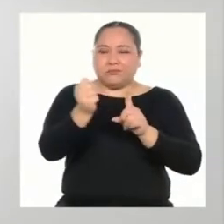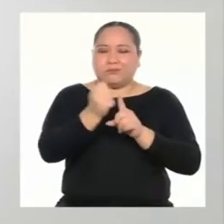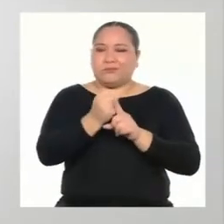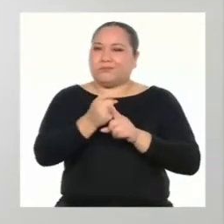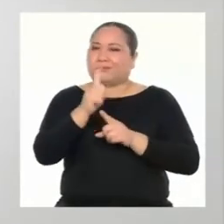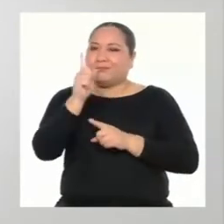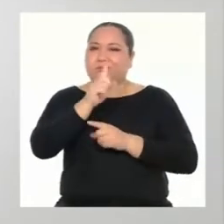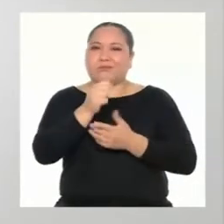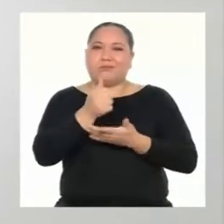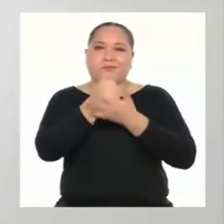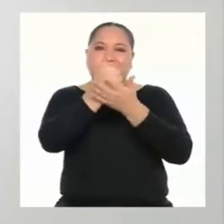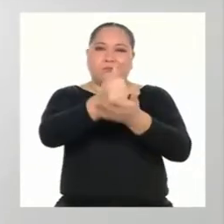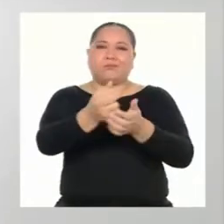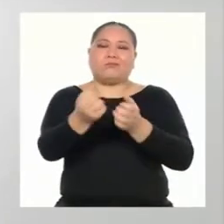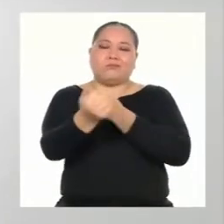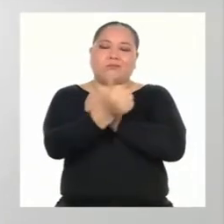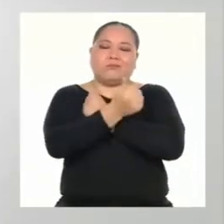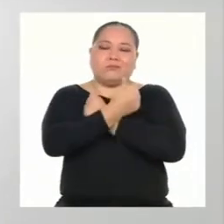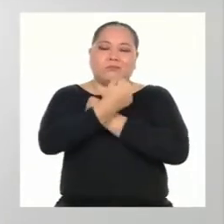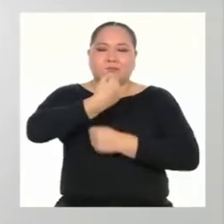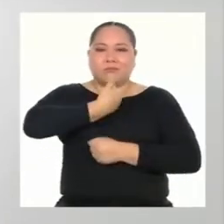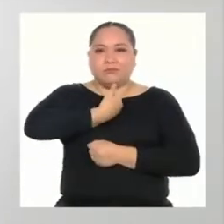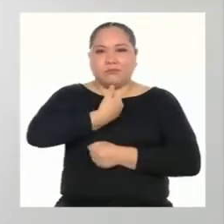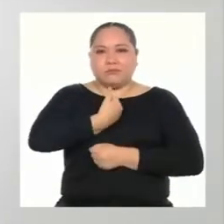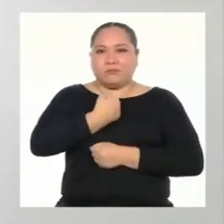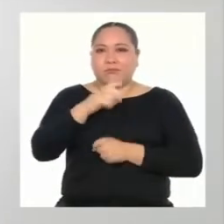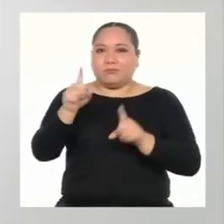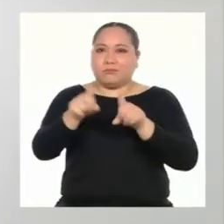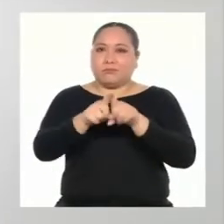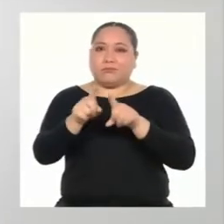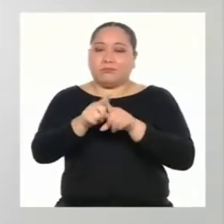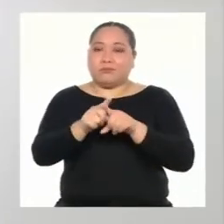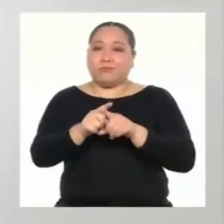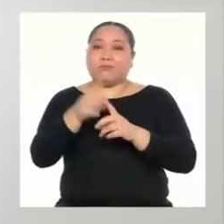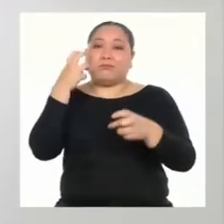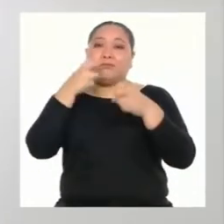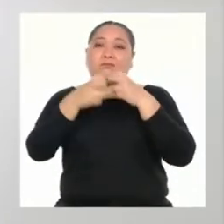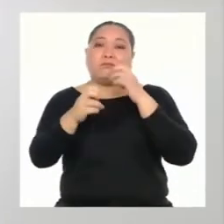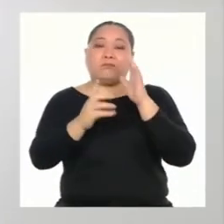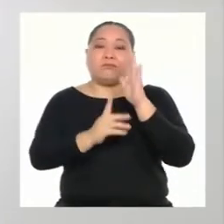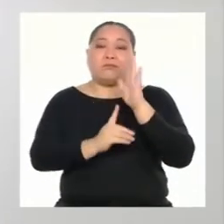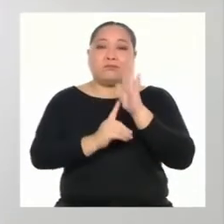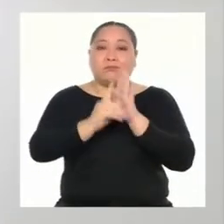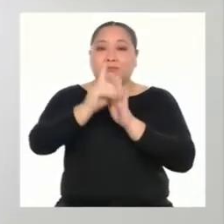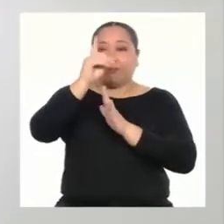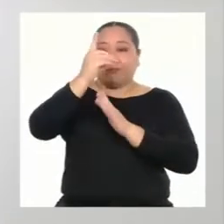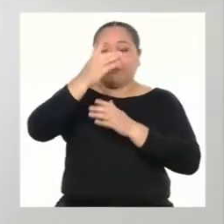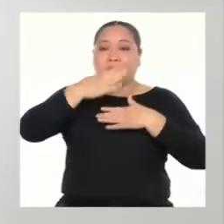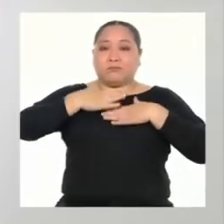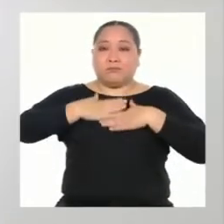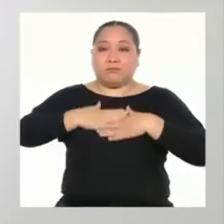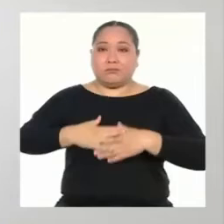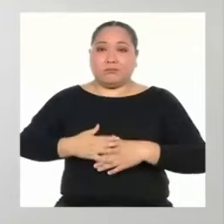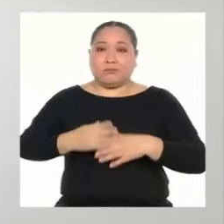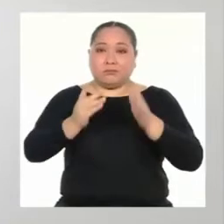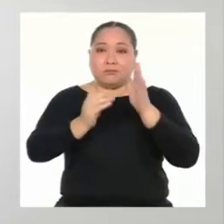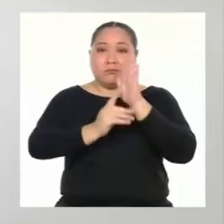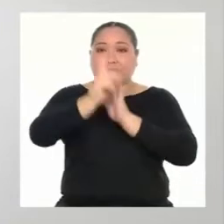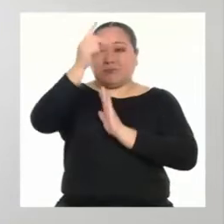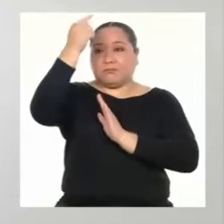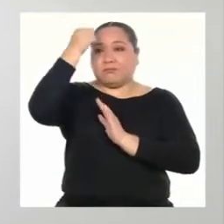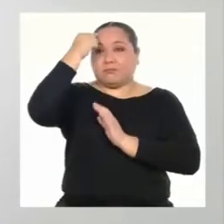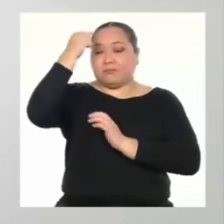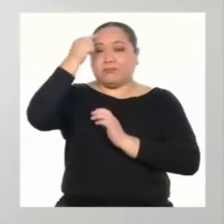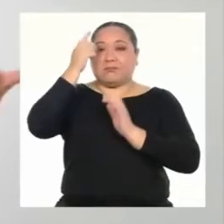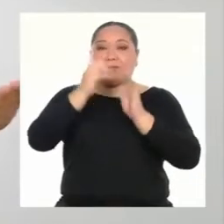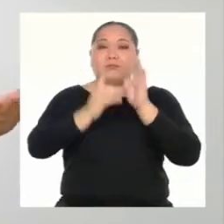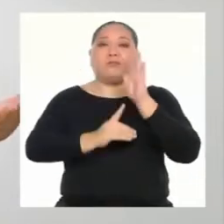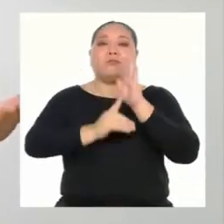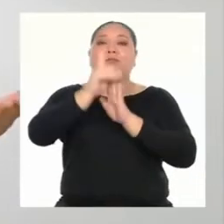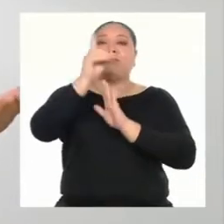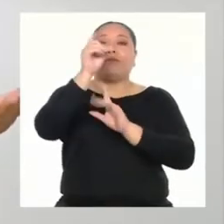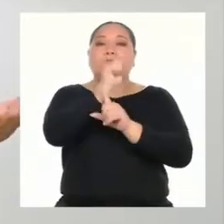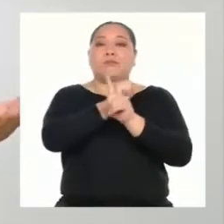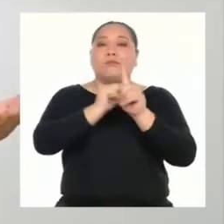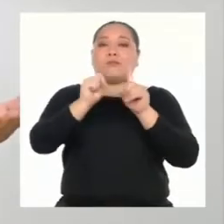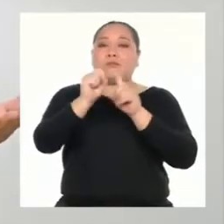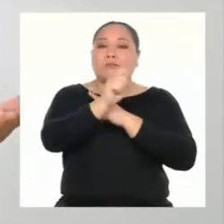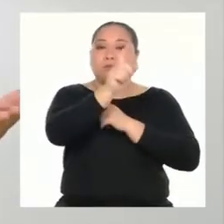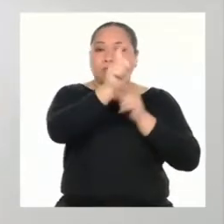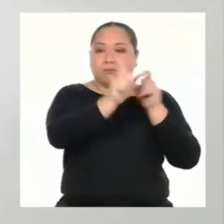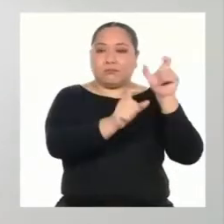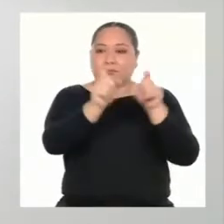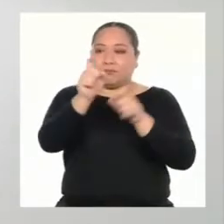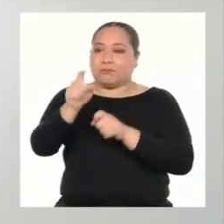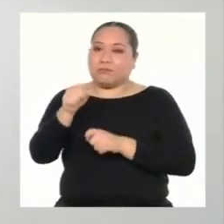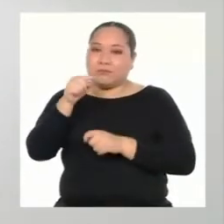autoestima y por ende el desarrollo físico, cognitivo, emocional y social de las personas, por lo que